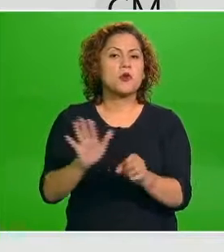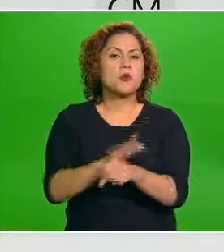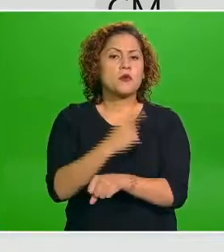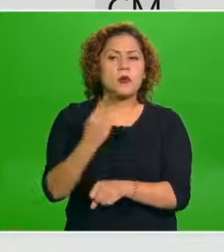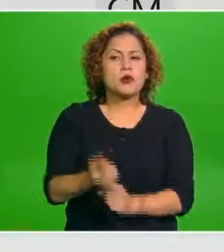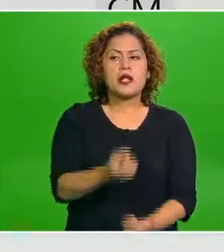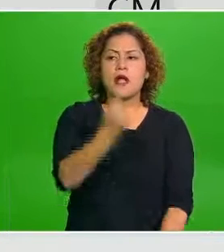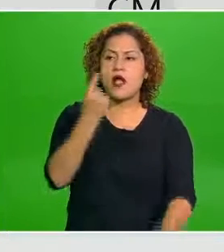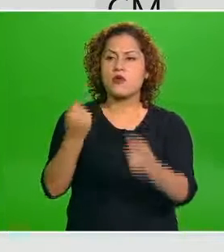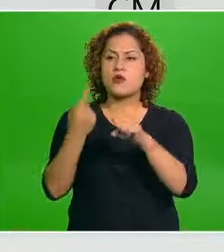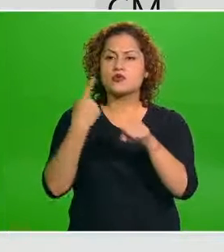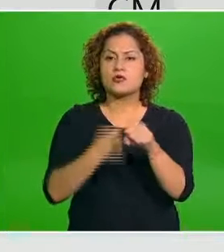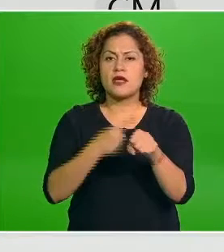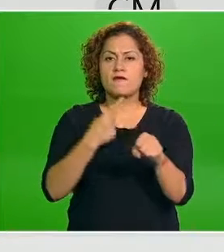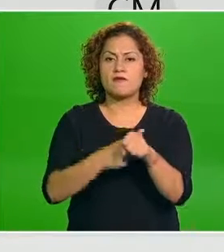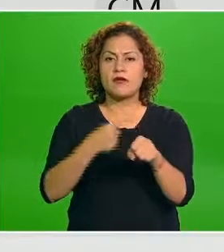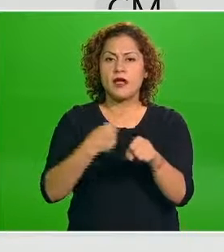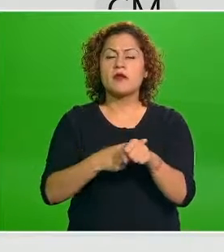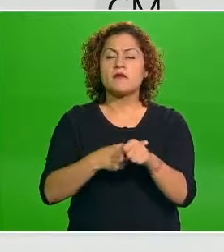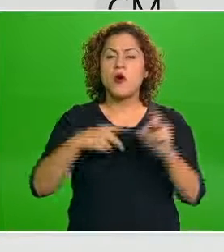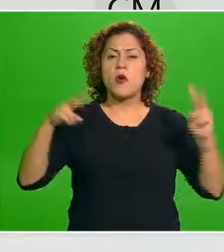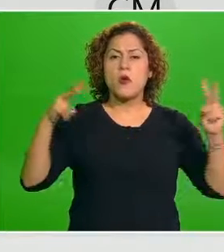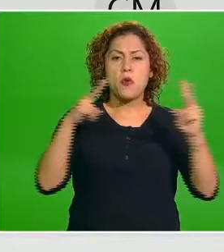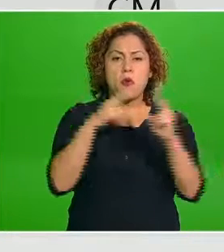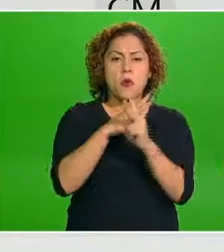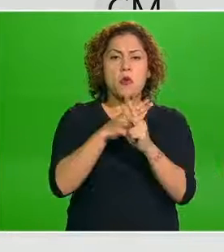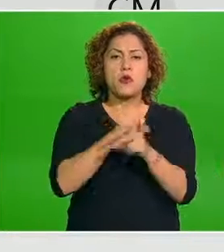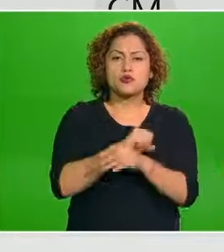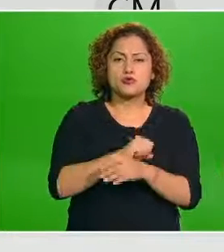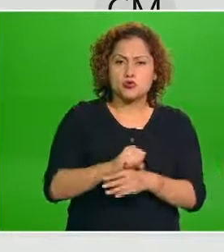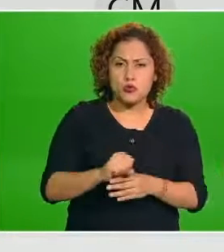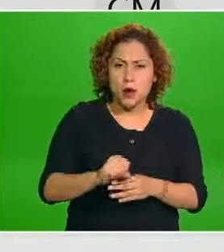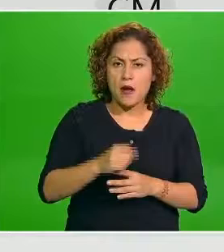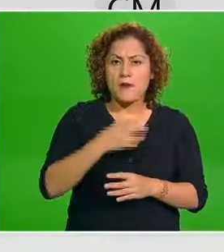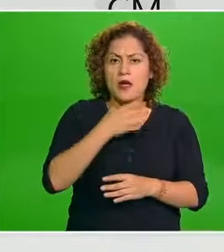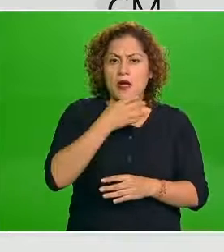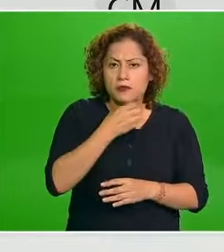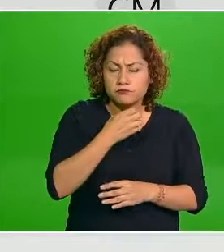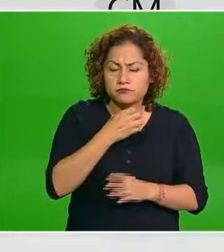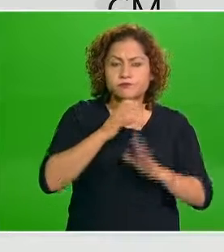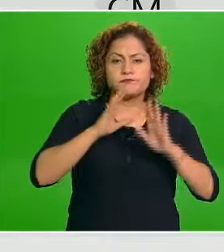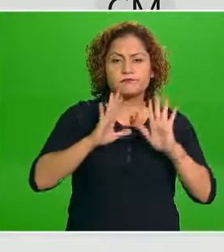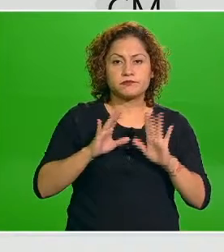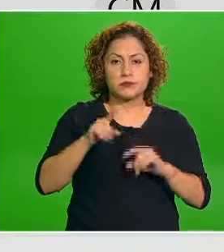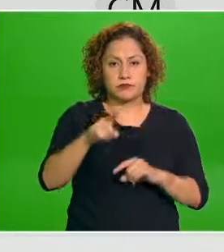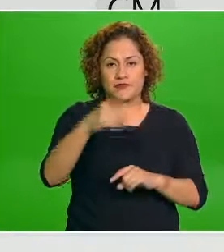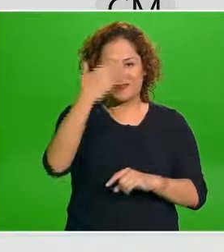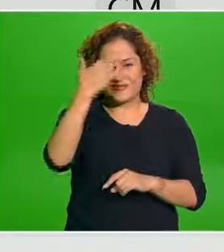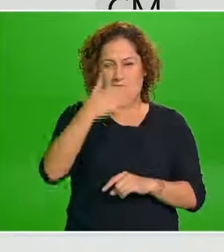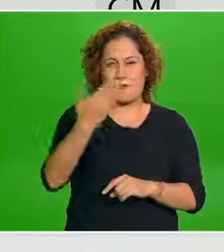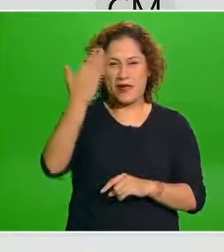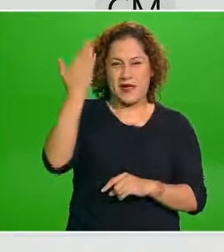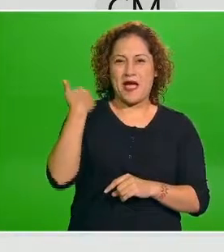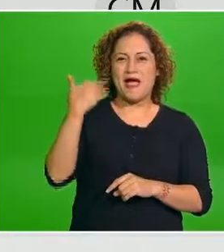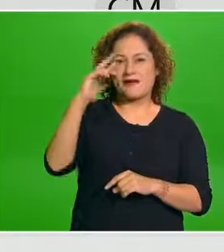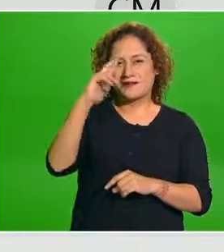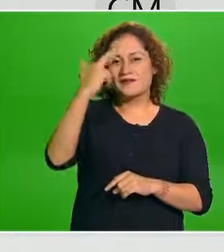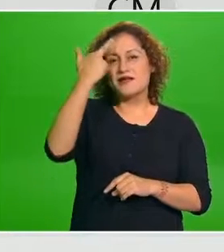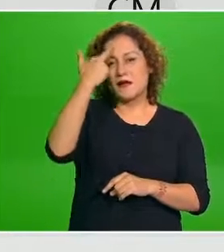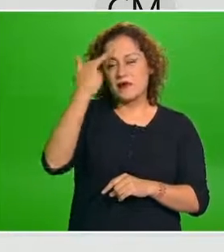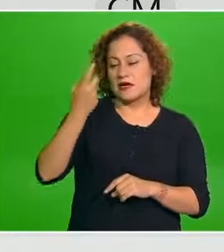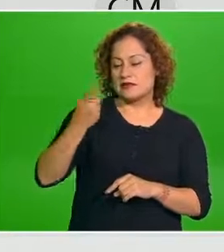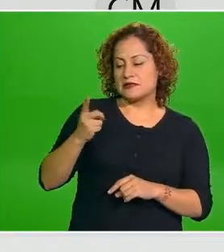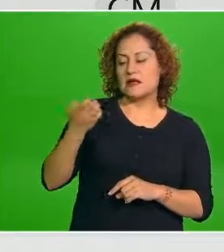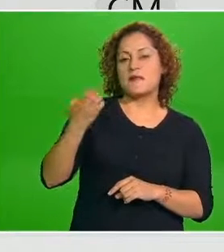presentan signos y síntomas respiratorios leves en su mayoría en comparación del comportamiento que habíamos tenido, por ejemplo, durante